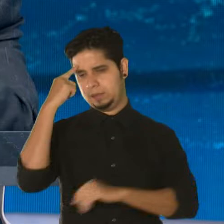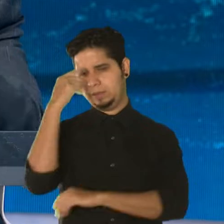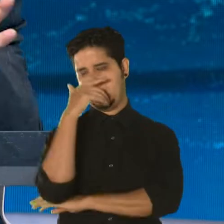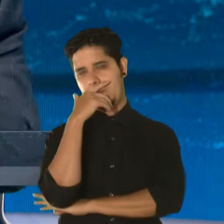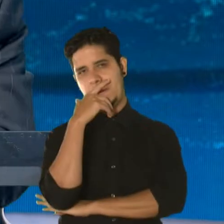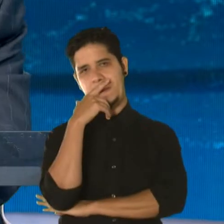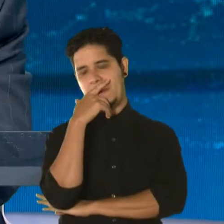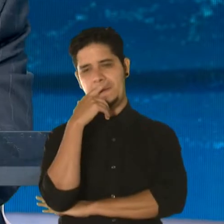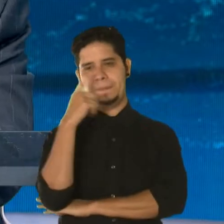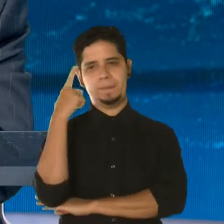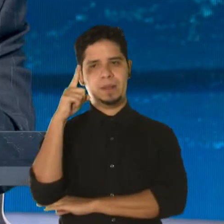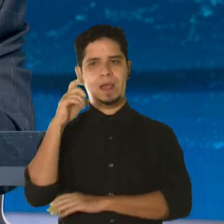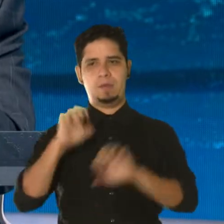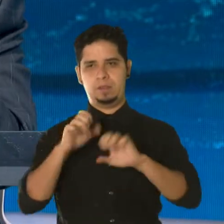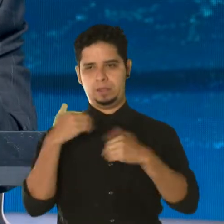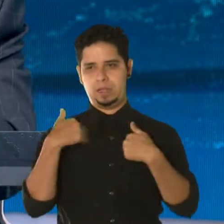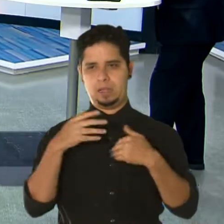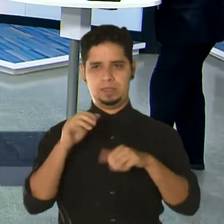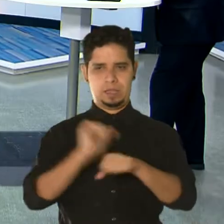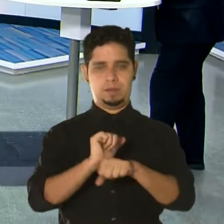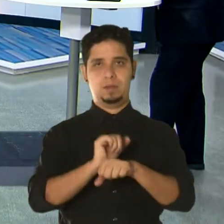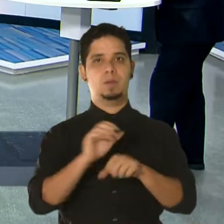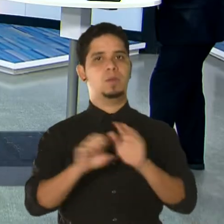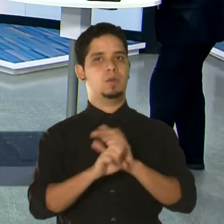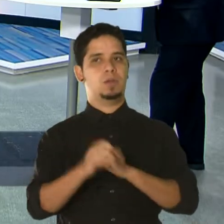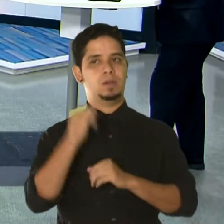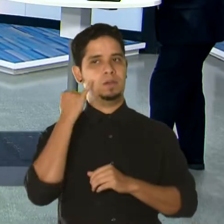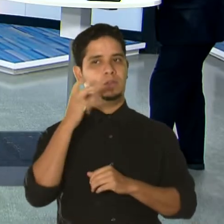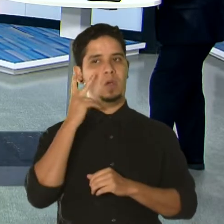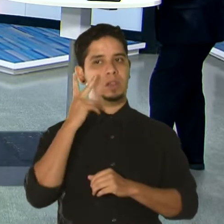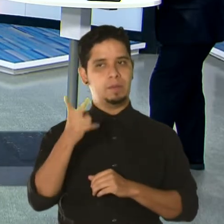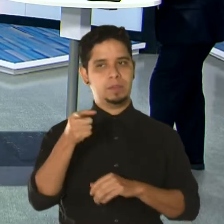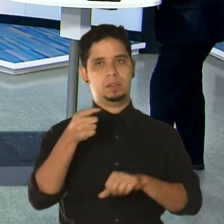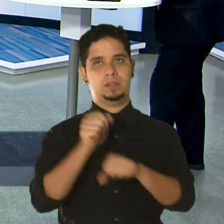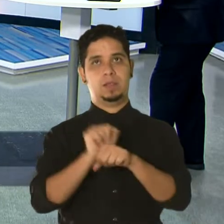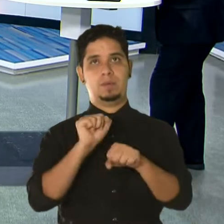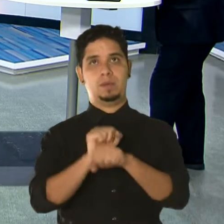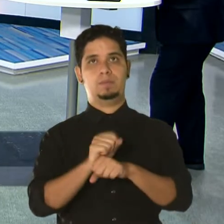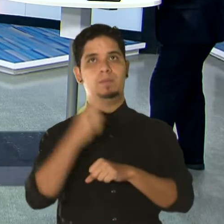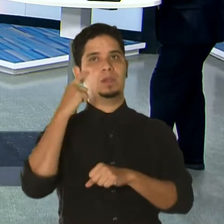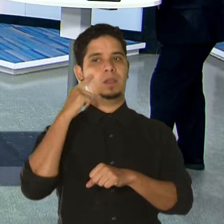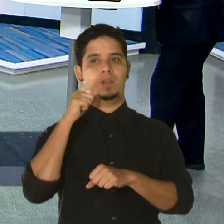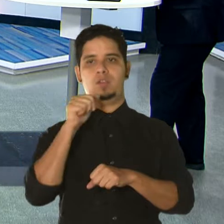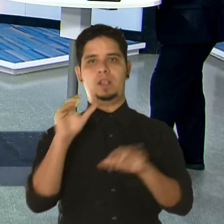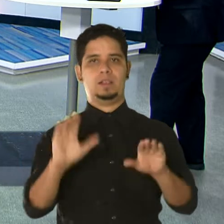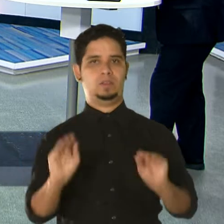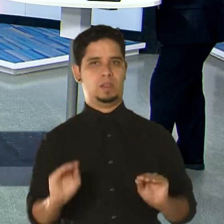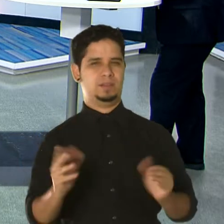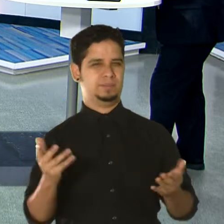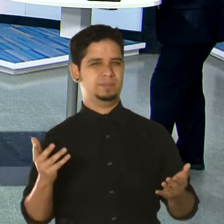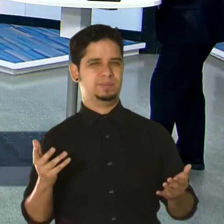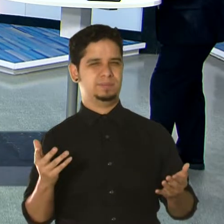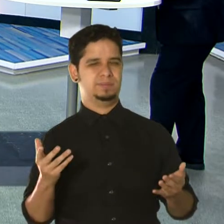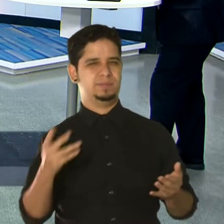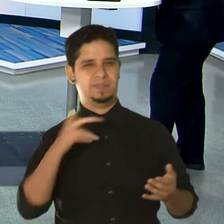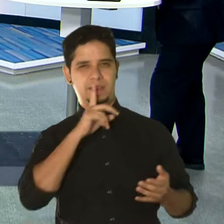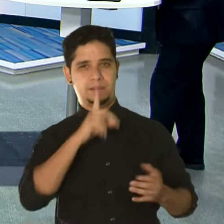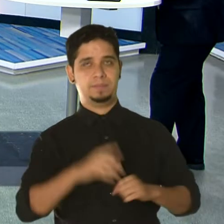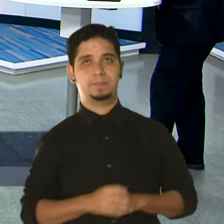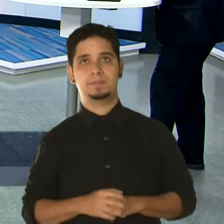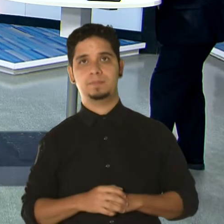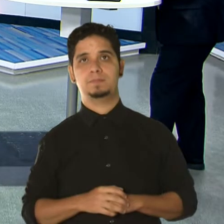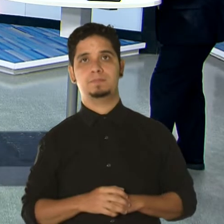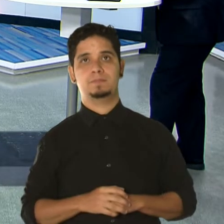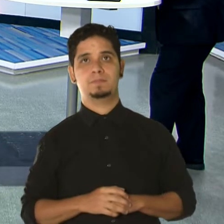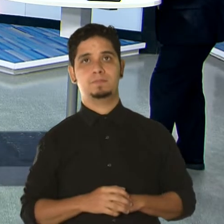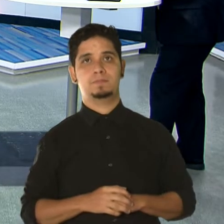por ejemplo, hay personas que si no te ven trabajando en un sitio piensan que no estás haciendo nada, ¿verdad? hay